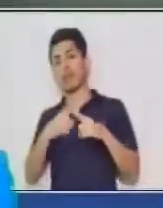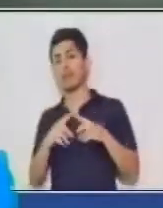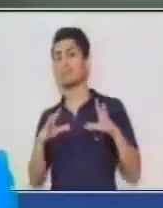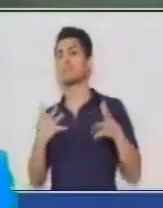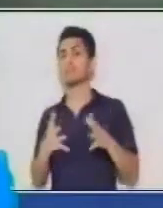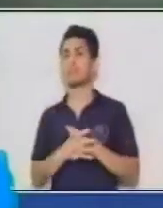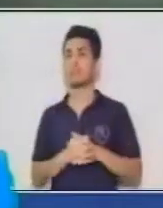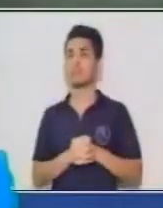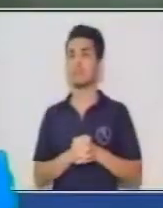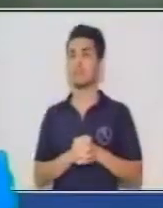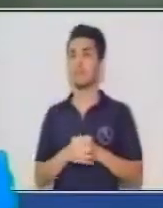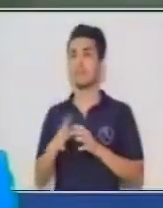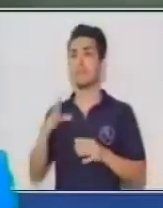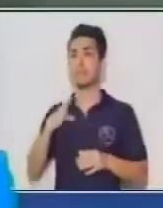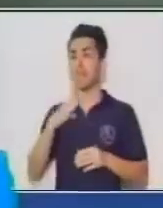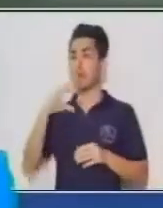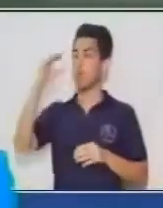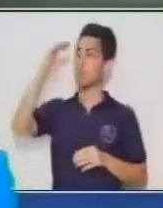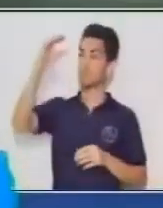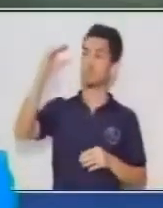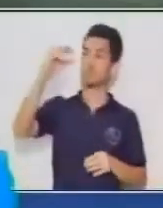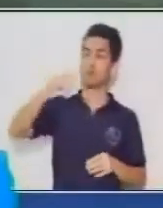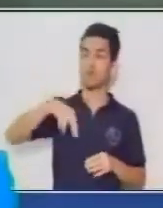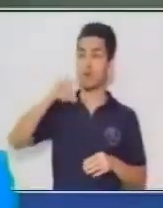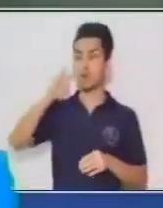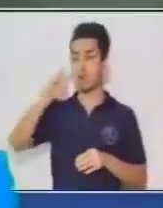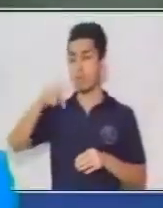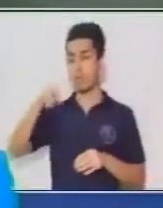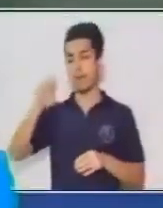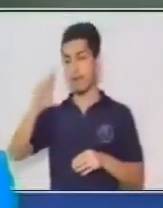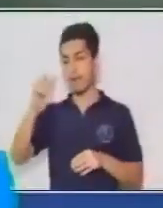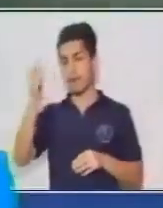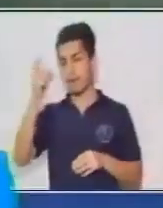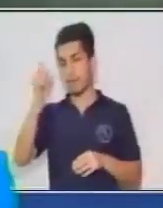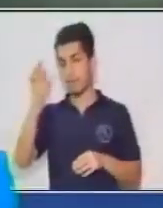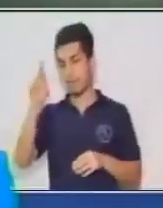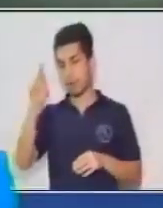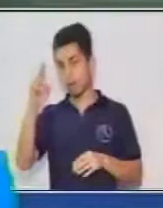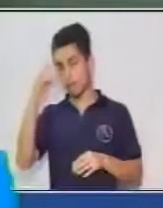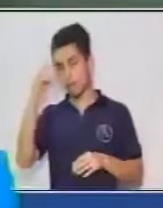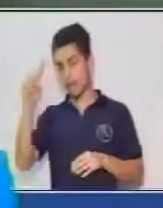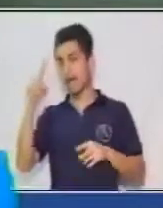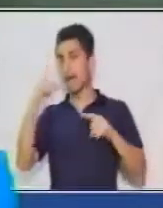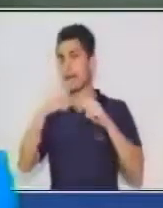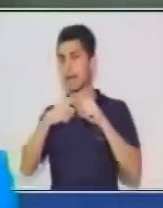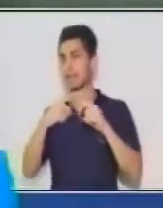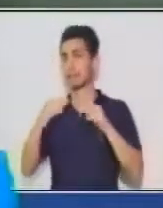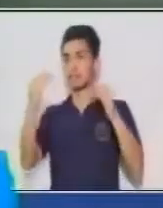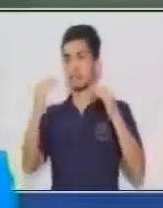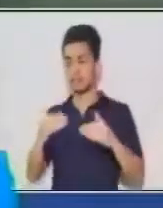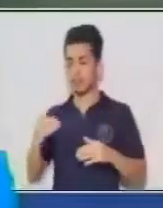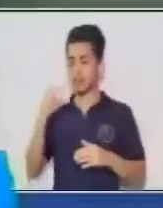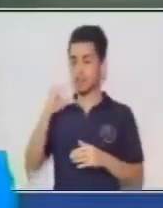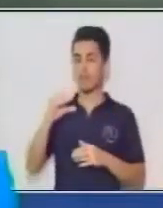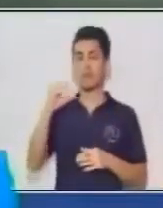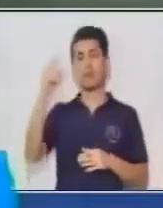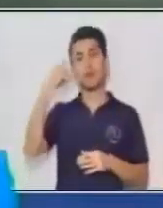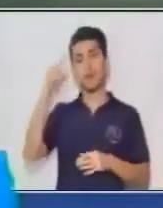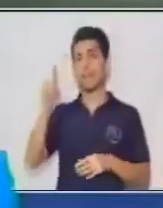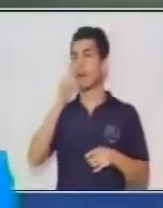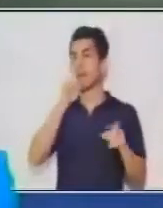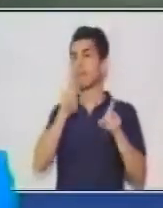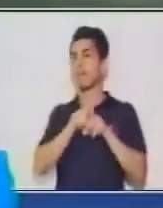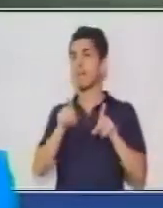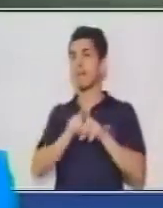un numerador como función de x y un denominador también en función de